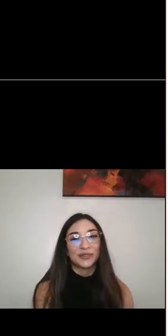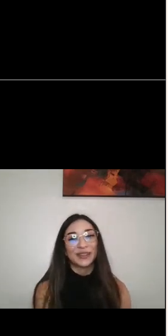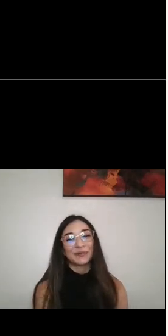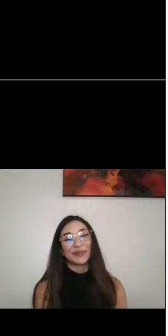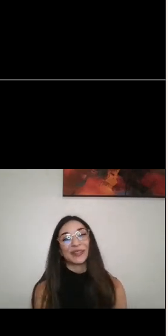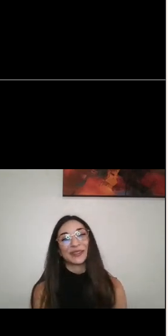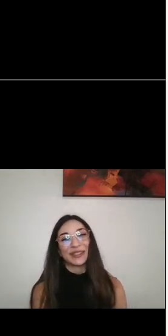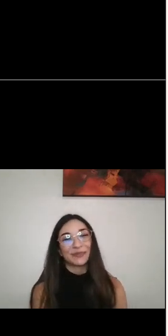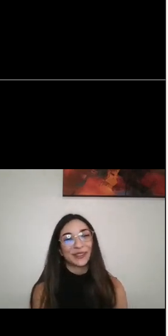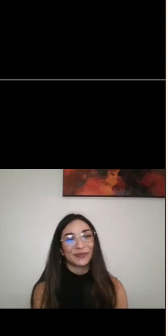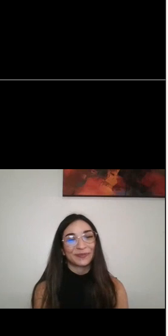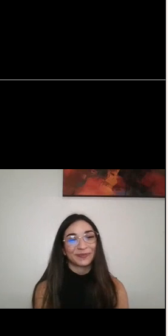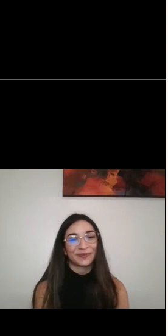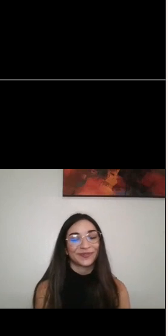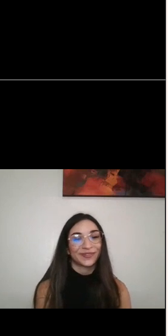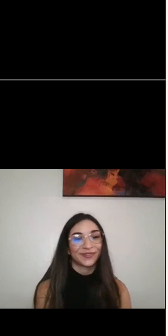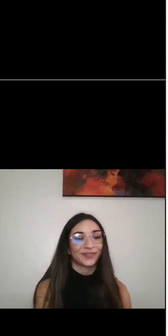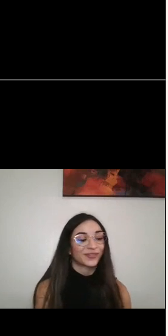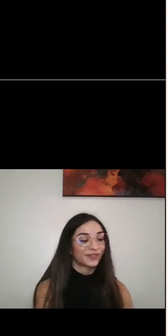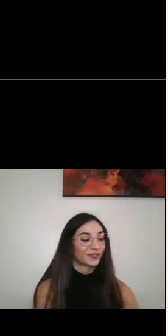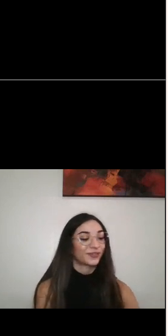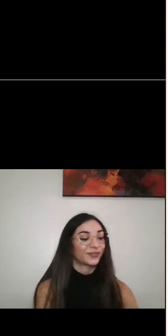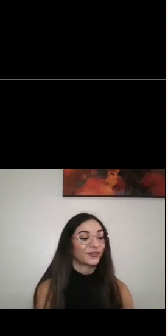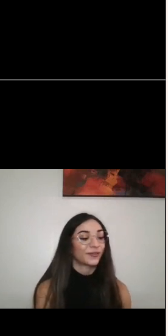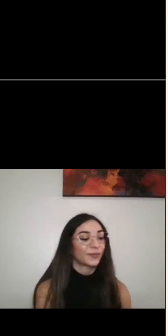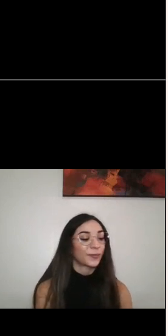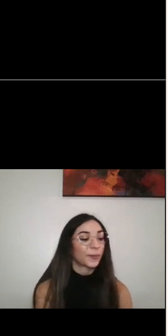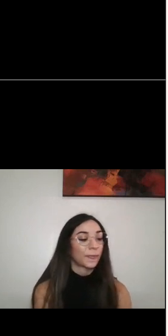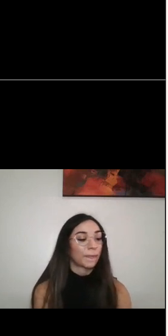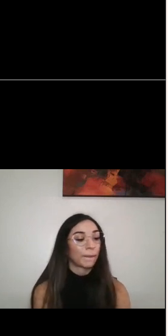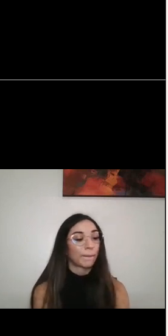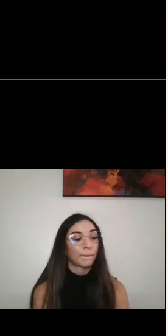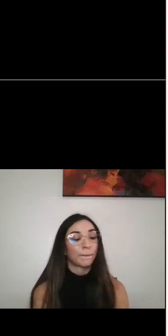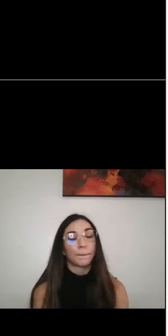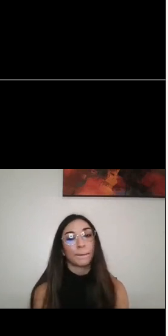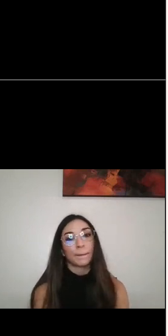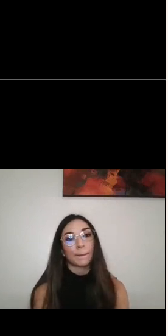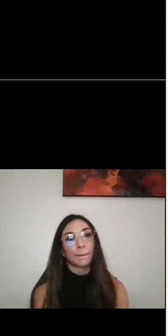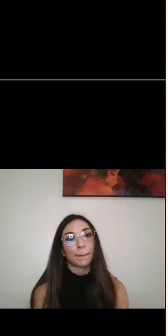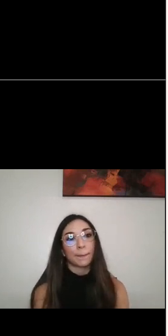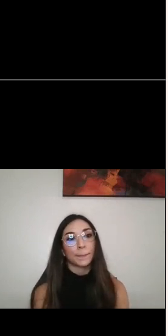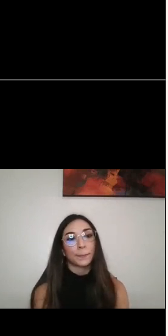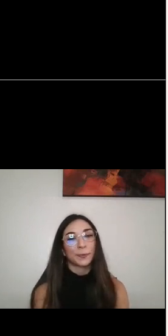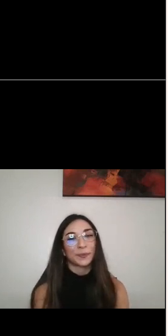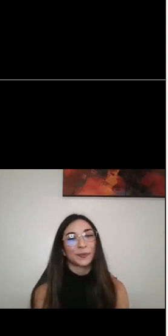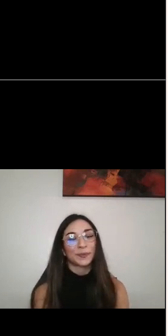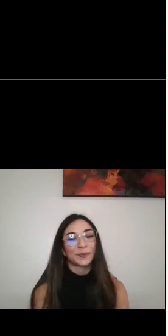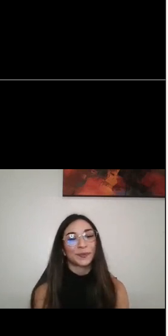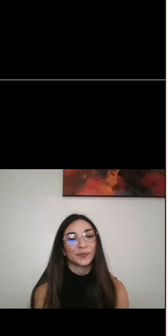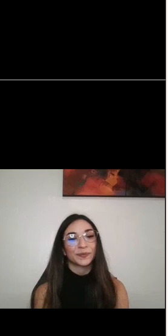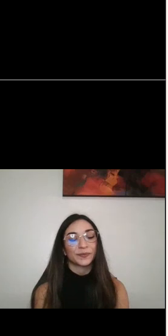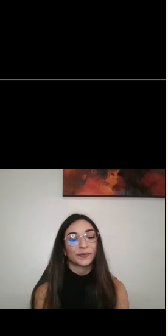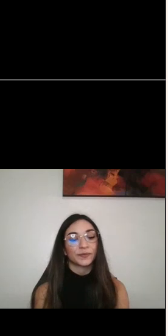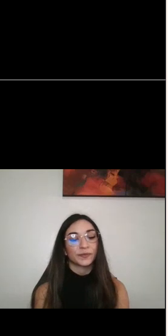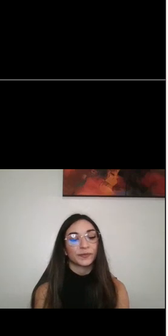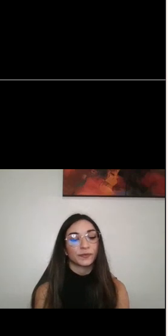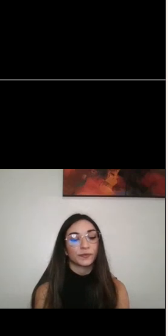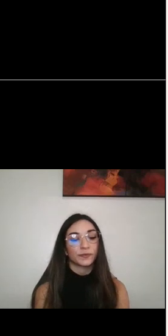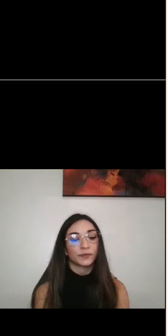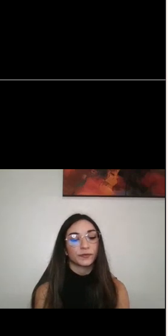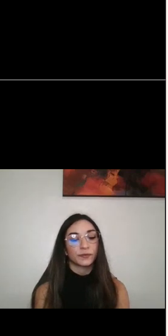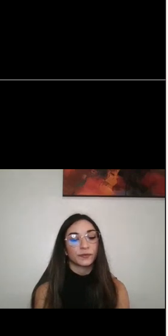podamos ayudar. Para eso estamos. Perfecto, y tal vez la doctora Andrea que nos cuente. Sí, yo estoy ahí en la Torre